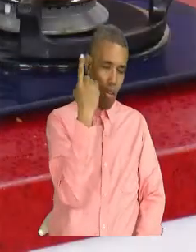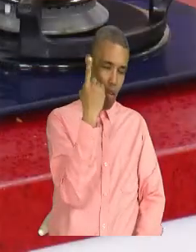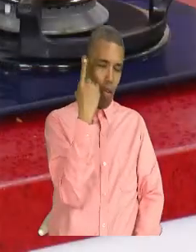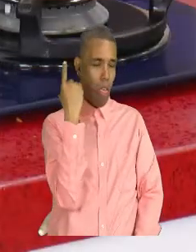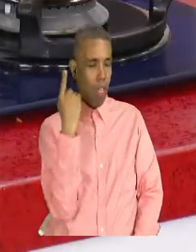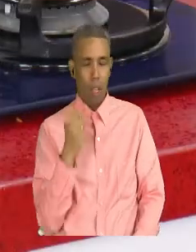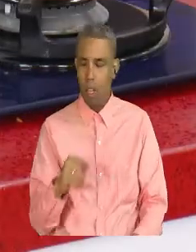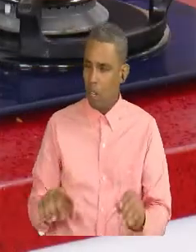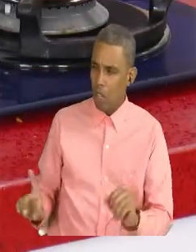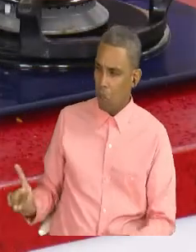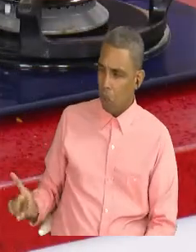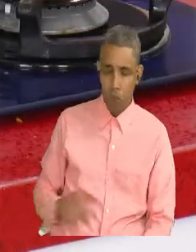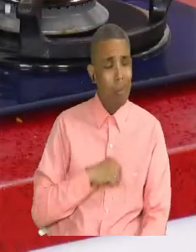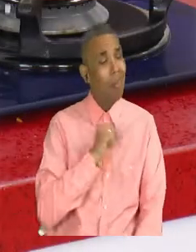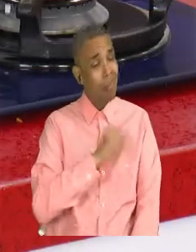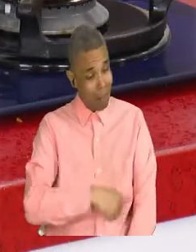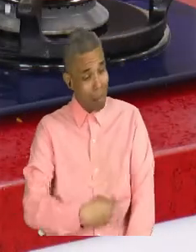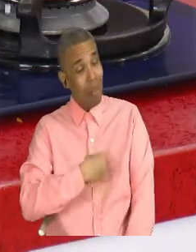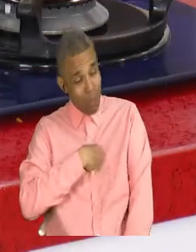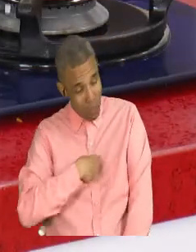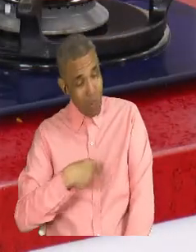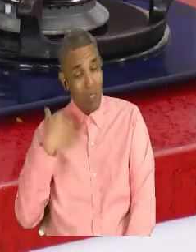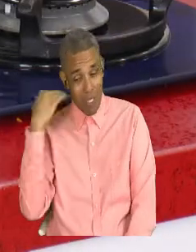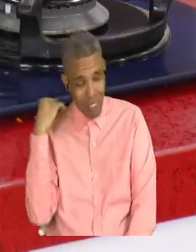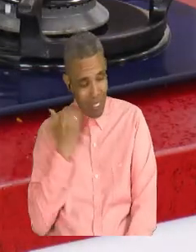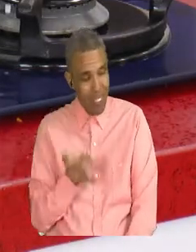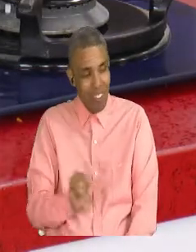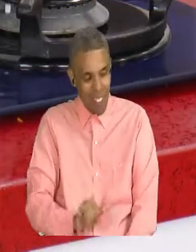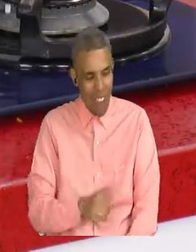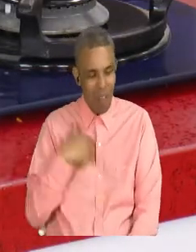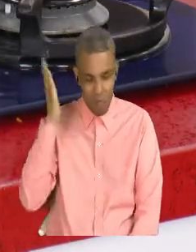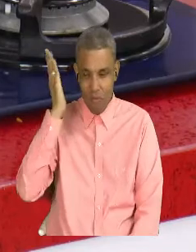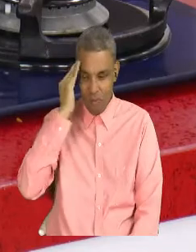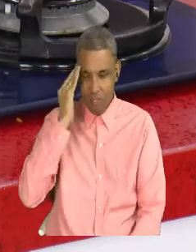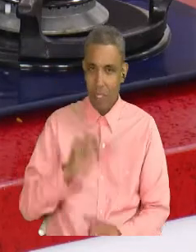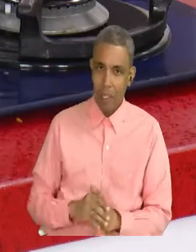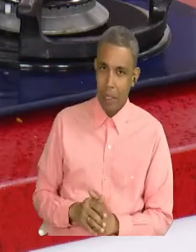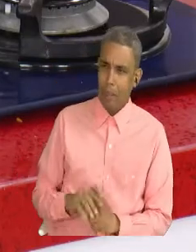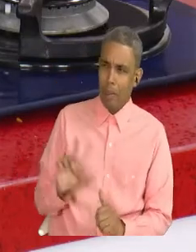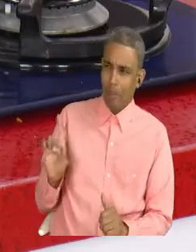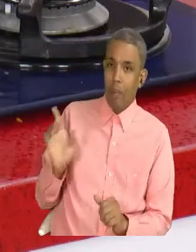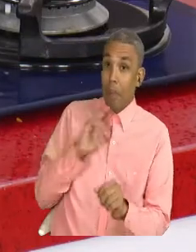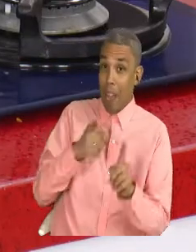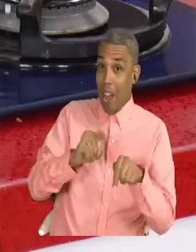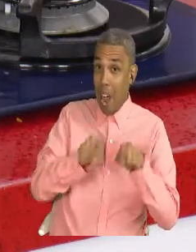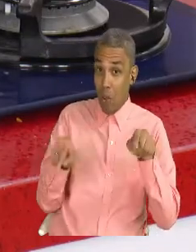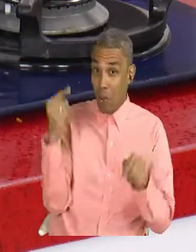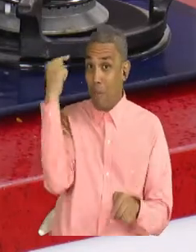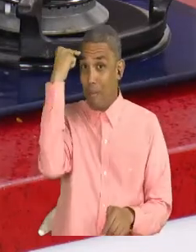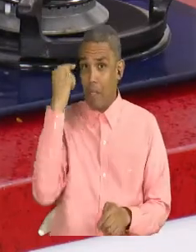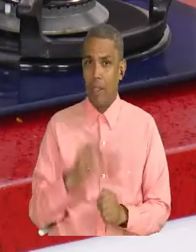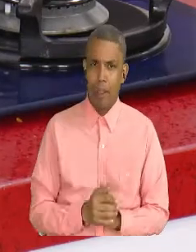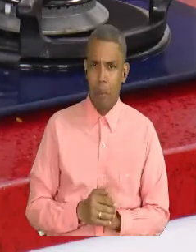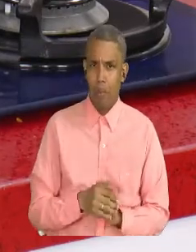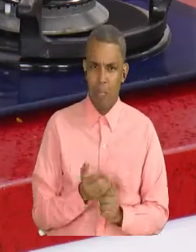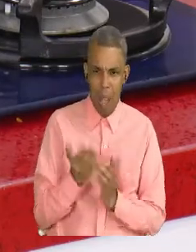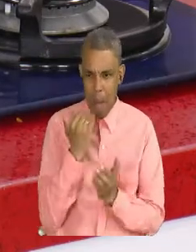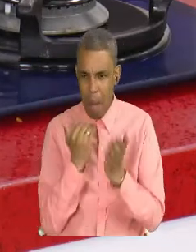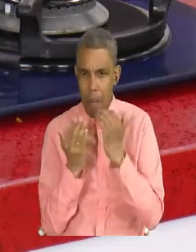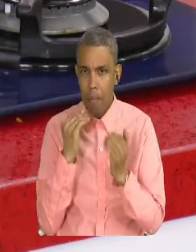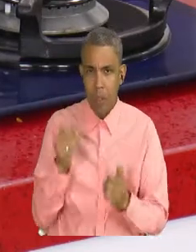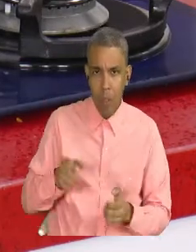dio. O sea, es muy bueno, es muy bueno. Por eso es que incluso lo dicen que es afrodisíaco, ¿no? Valga la palabra, que comer mariscos